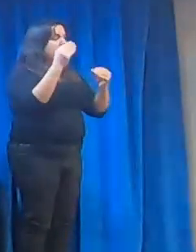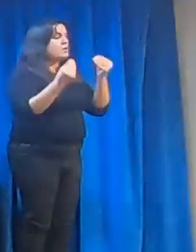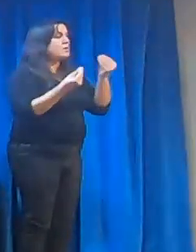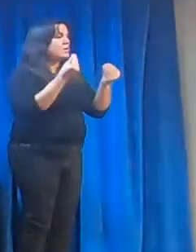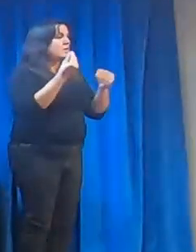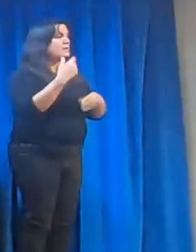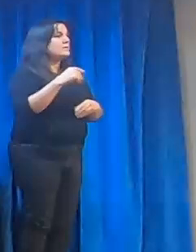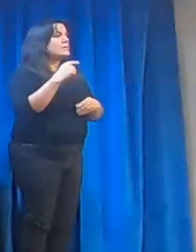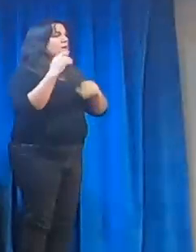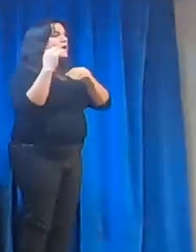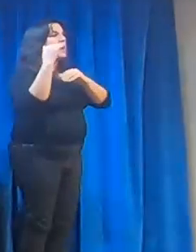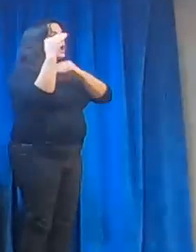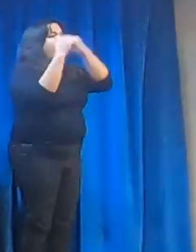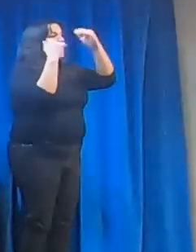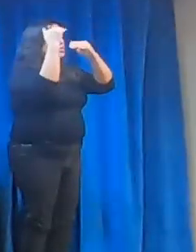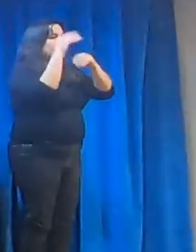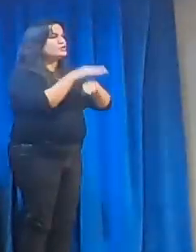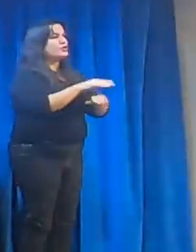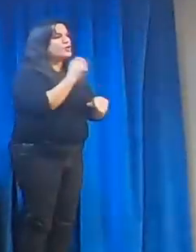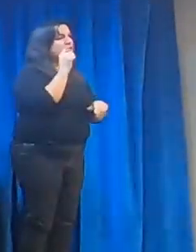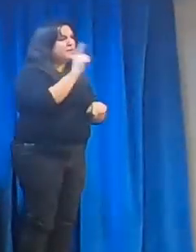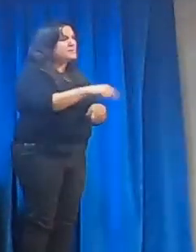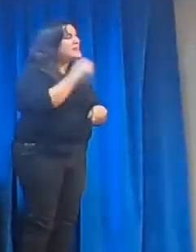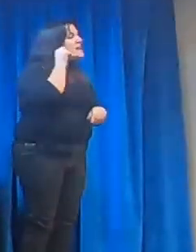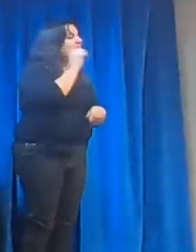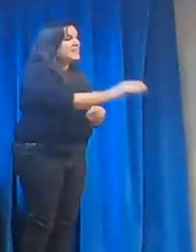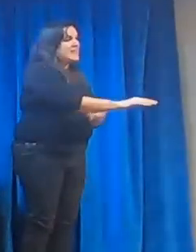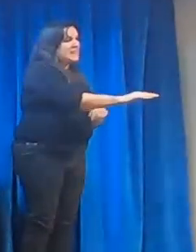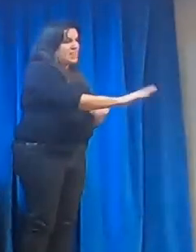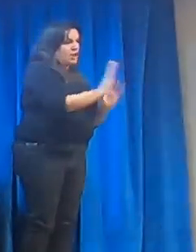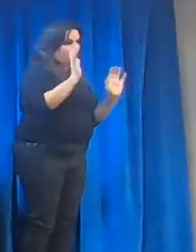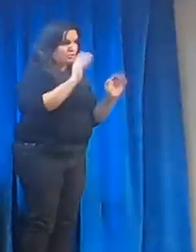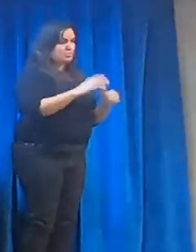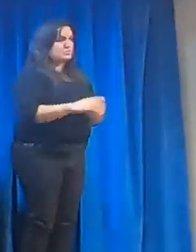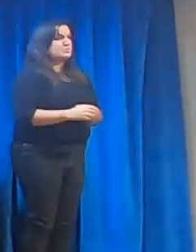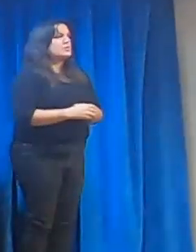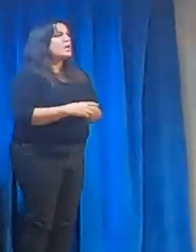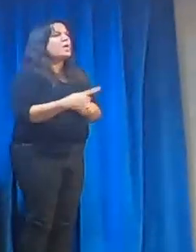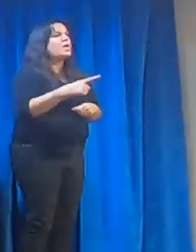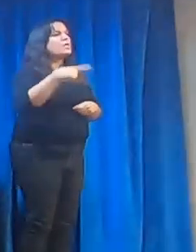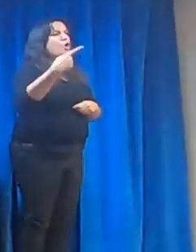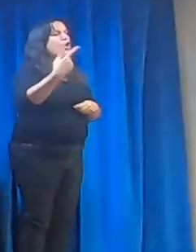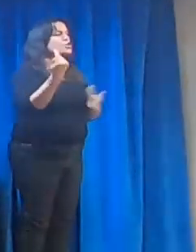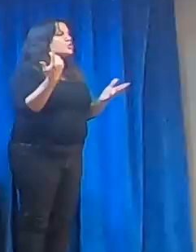un adulto, un adulto, y un niño o una niña. Eso no pasa en los demás